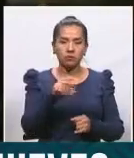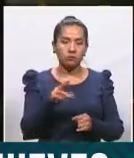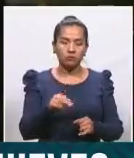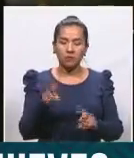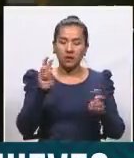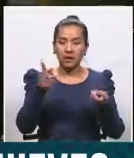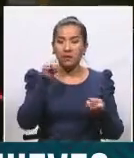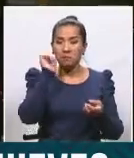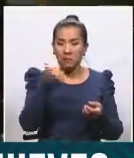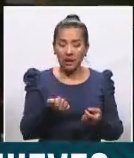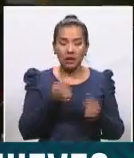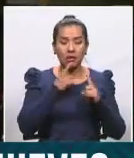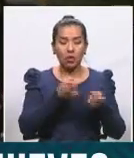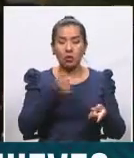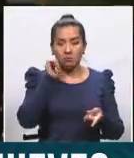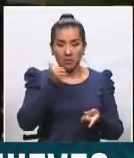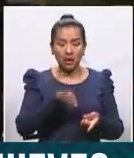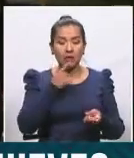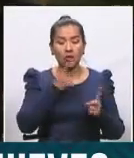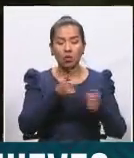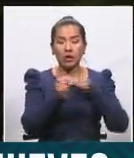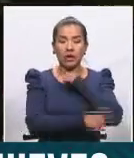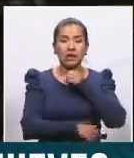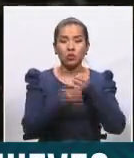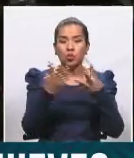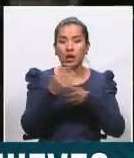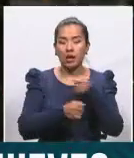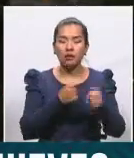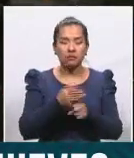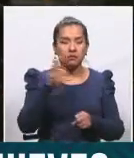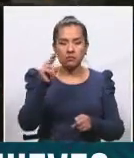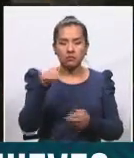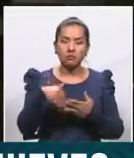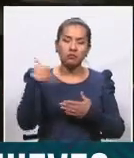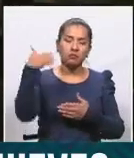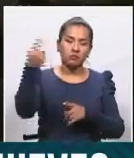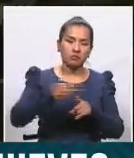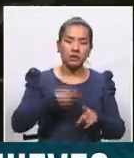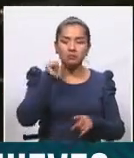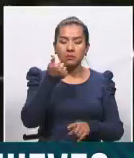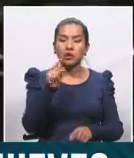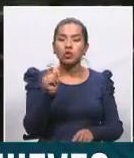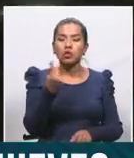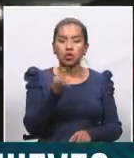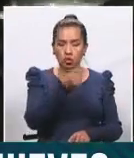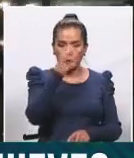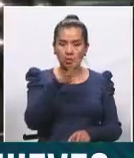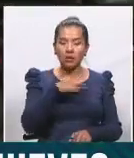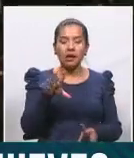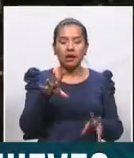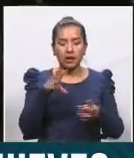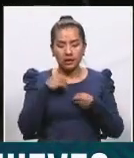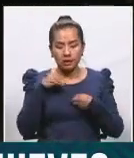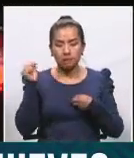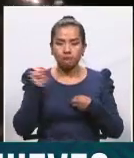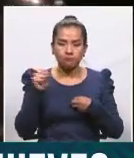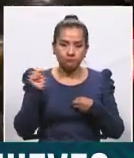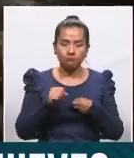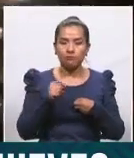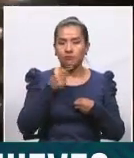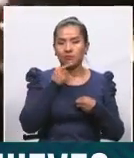que no, esta no saldría mañana, sino a lo largo de los siguientes meses. Mañana Arturo Murillo estaría aceptando